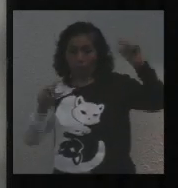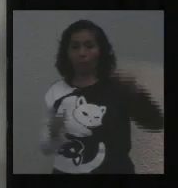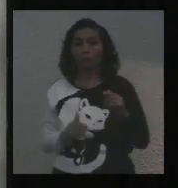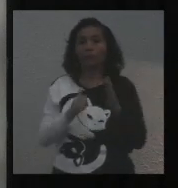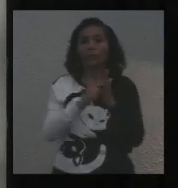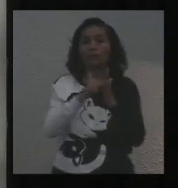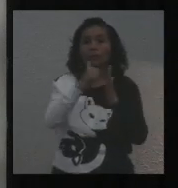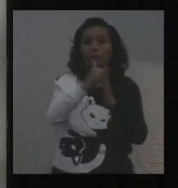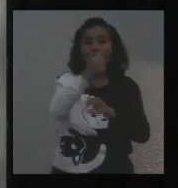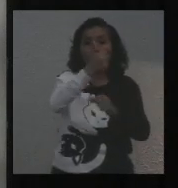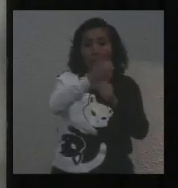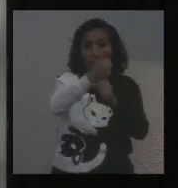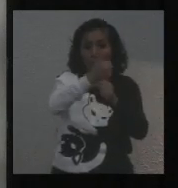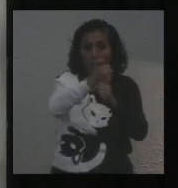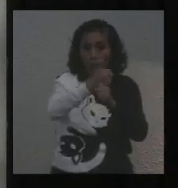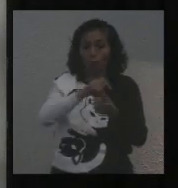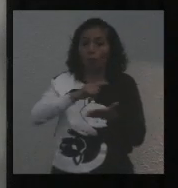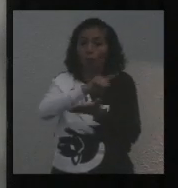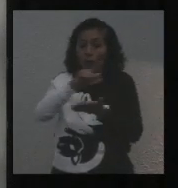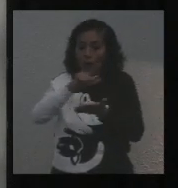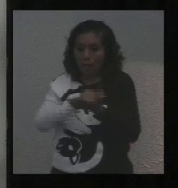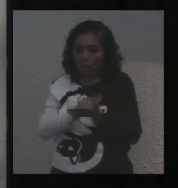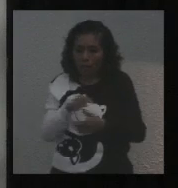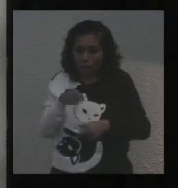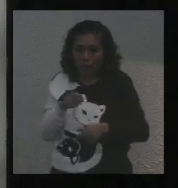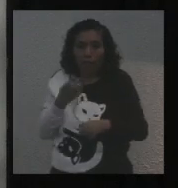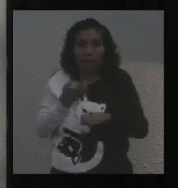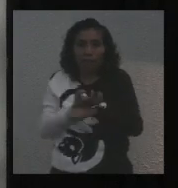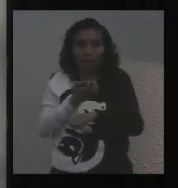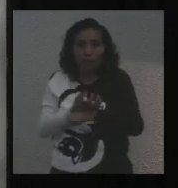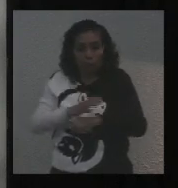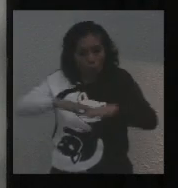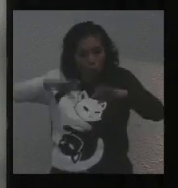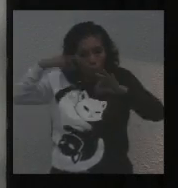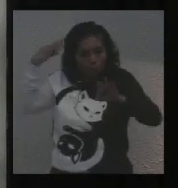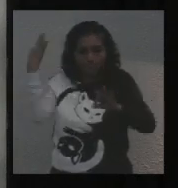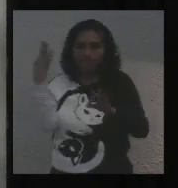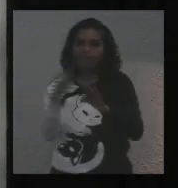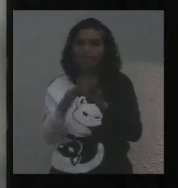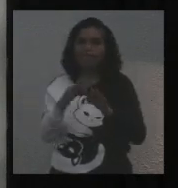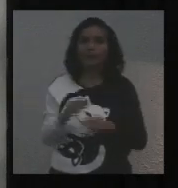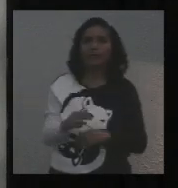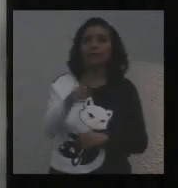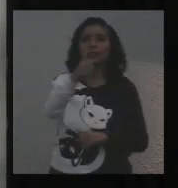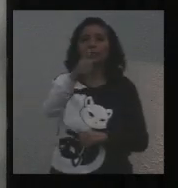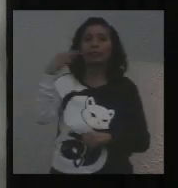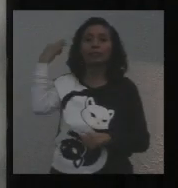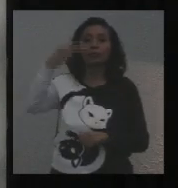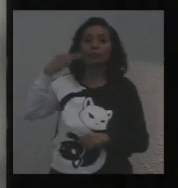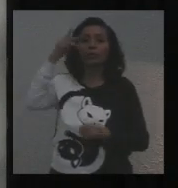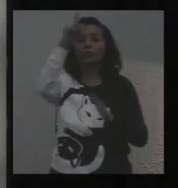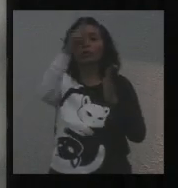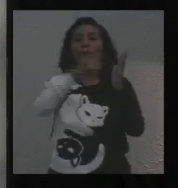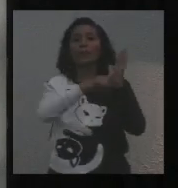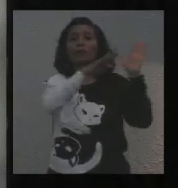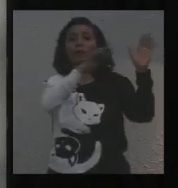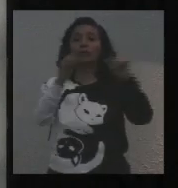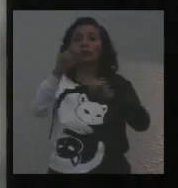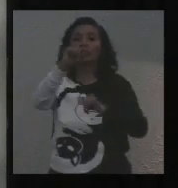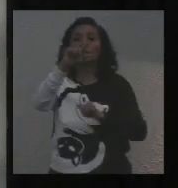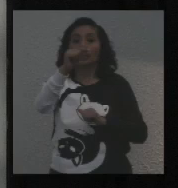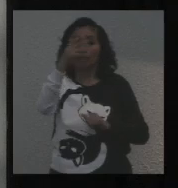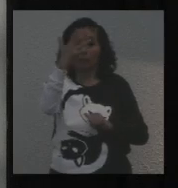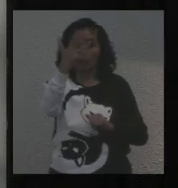Artículo sexto. La legislatura del Estado se instalará el 26 de marzo de 1975 para iniciar su